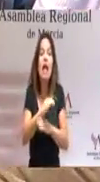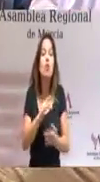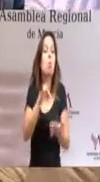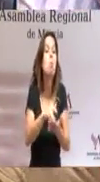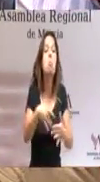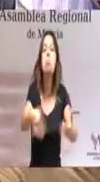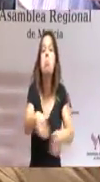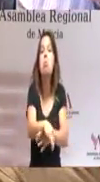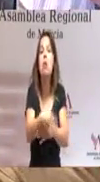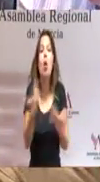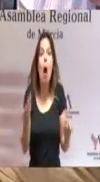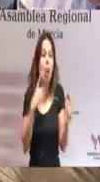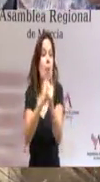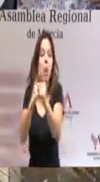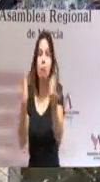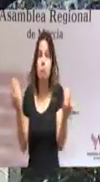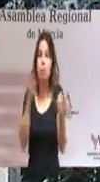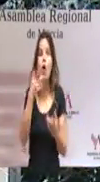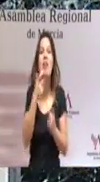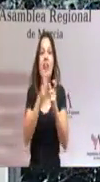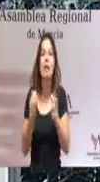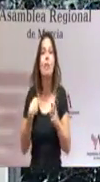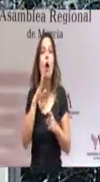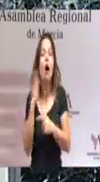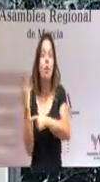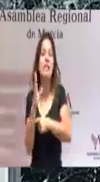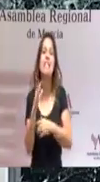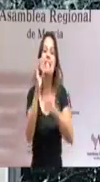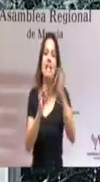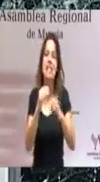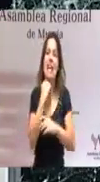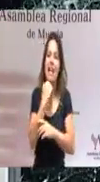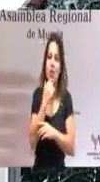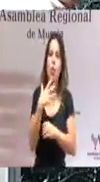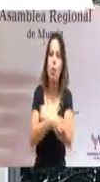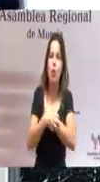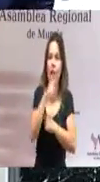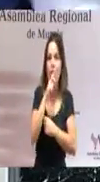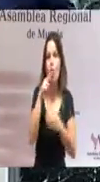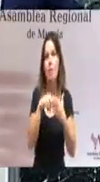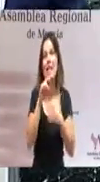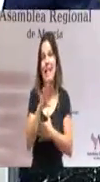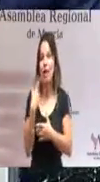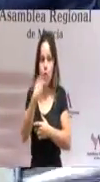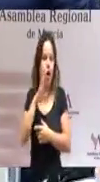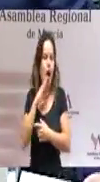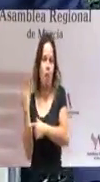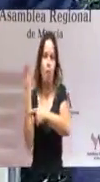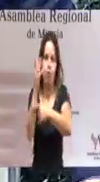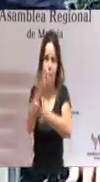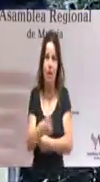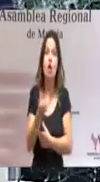pisará, pero es el dato que hemos sacado antes, tasa de riesgo y pobreza en 2015, y además lo hemos enseñado. Claro, no